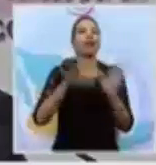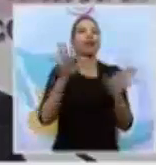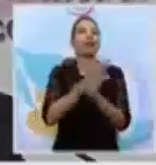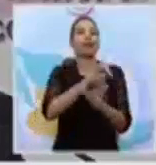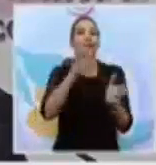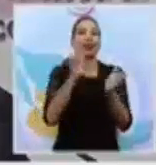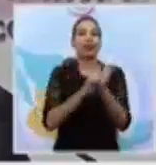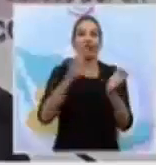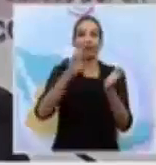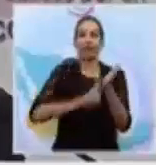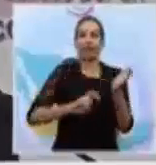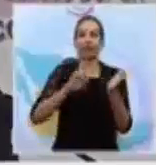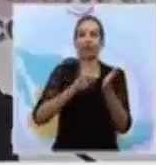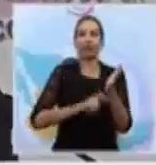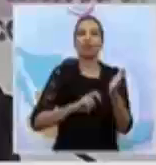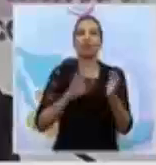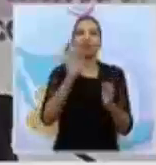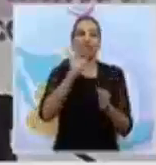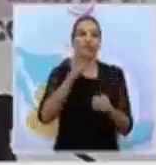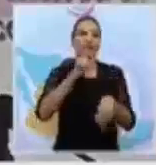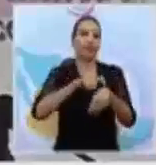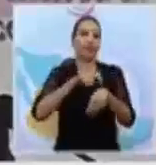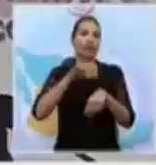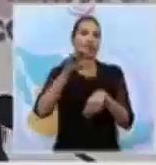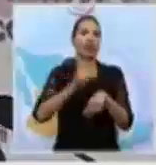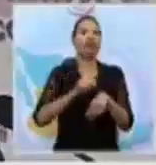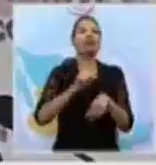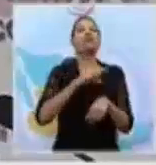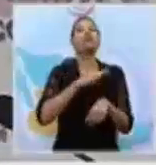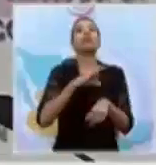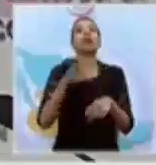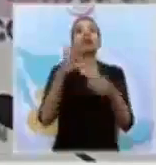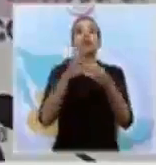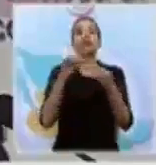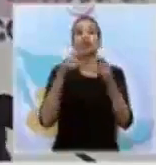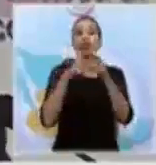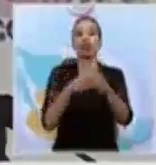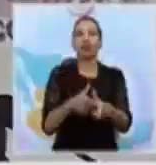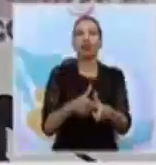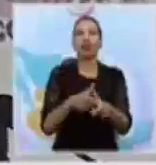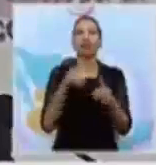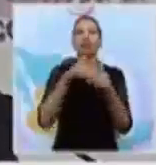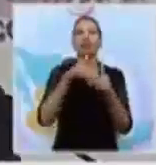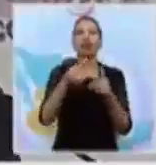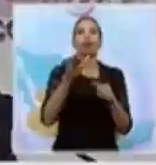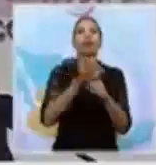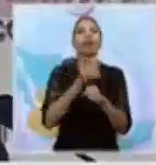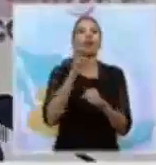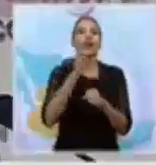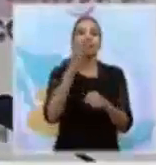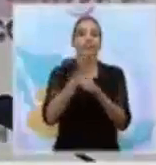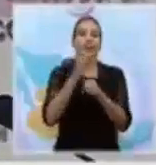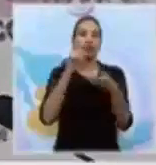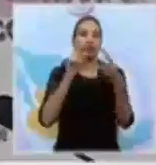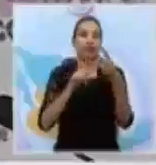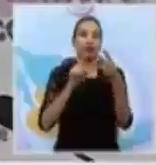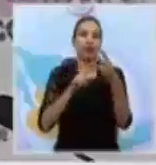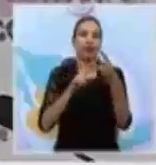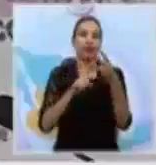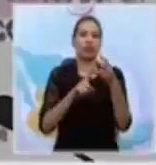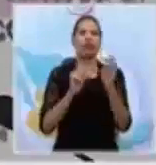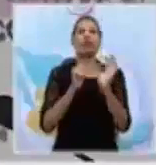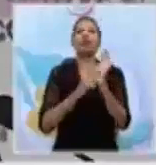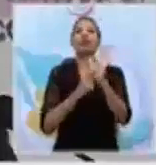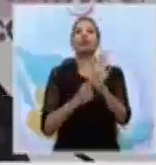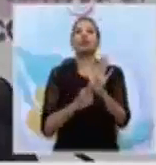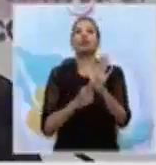neoliberal, si me da tiempo, si me permiten continuar, y me paso entonces al tercer punto de mi presentación,